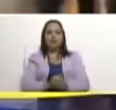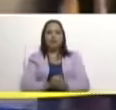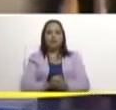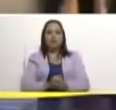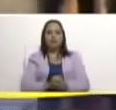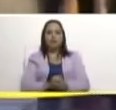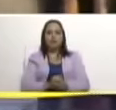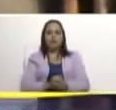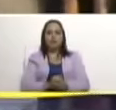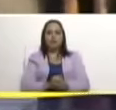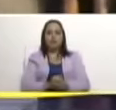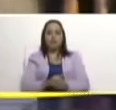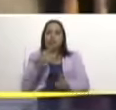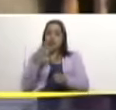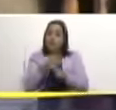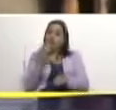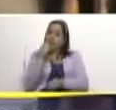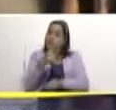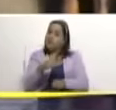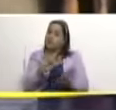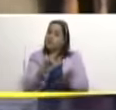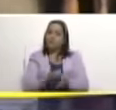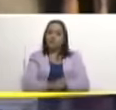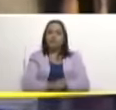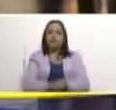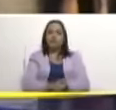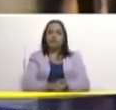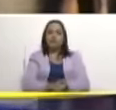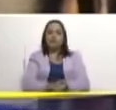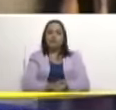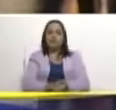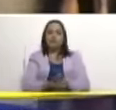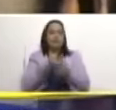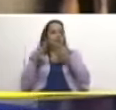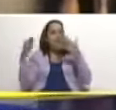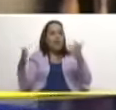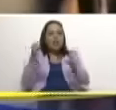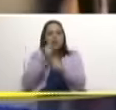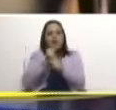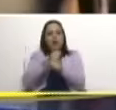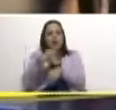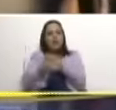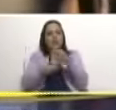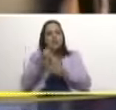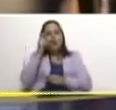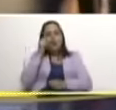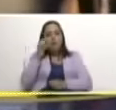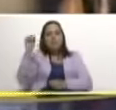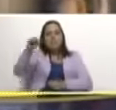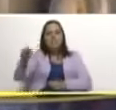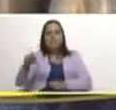Y habría que decir qué gran labor cumplió el general Cifonte.